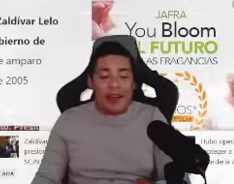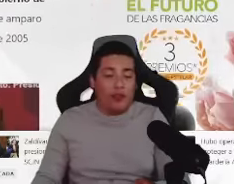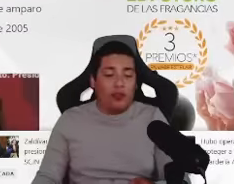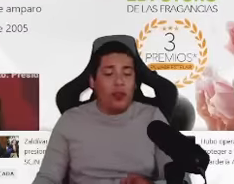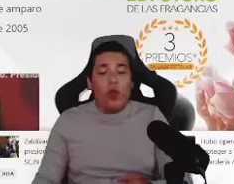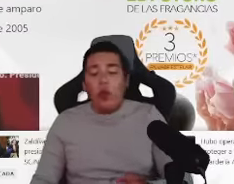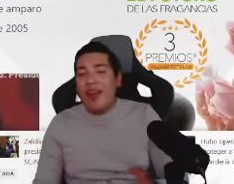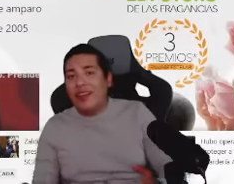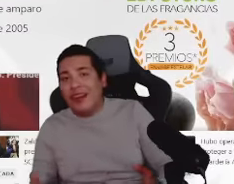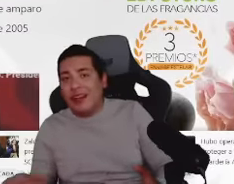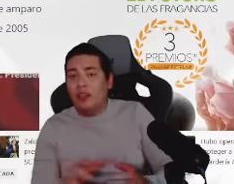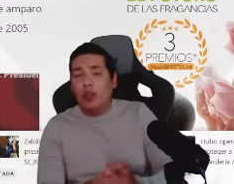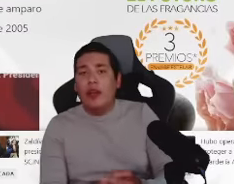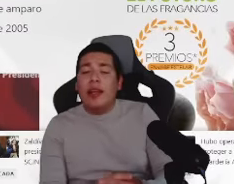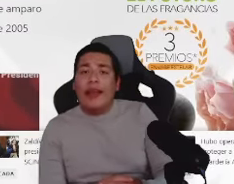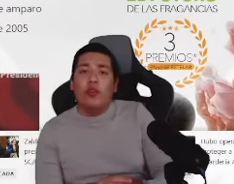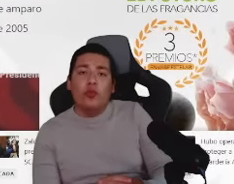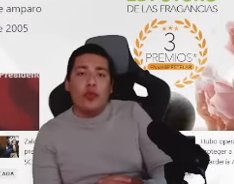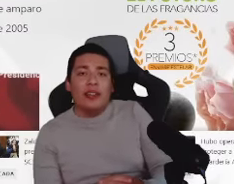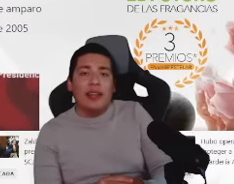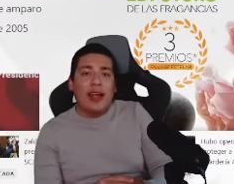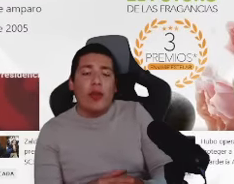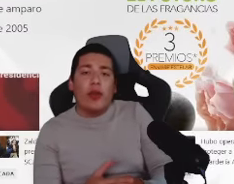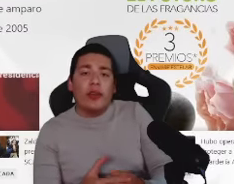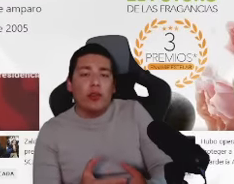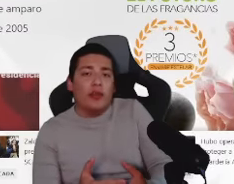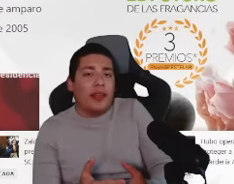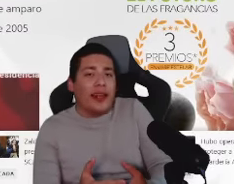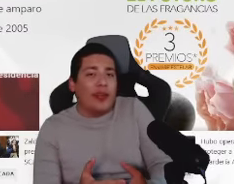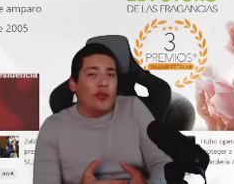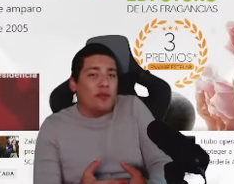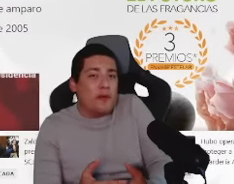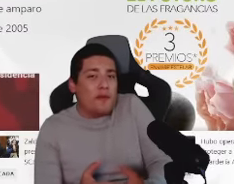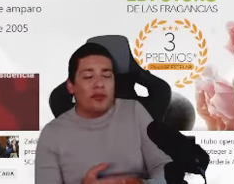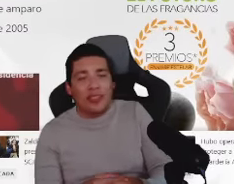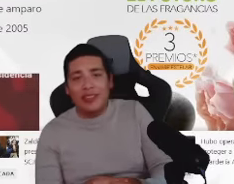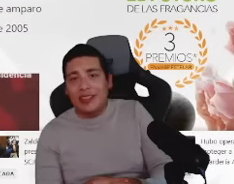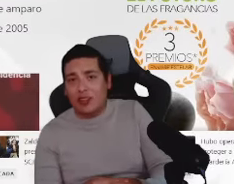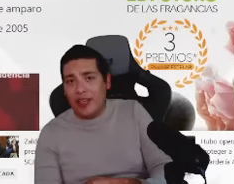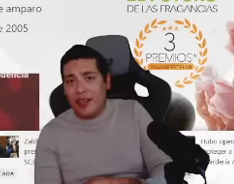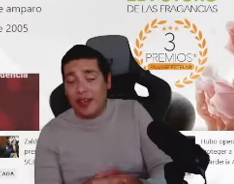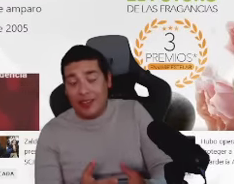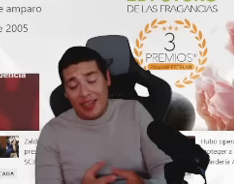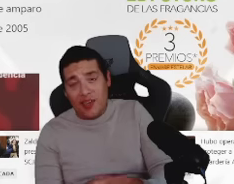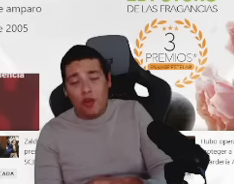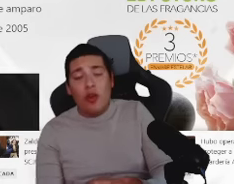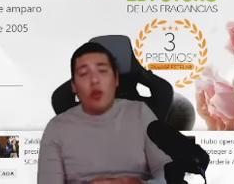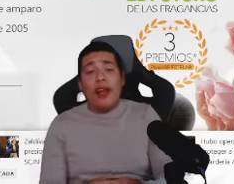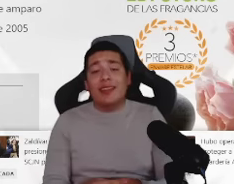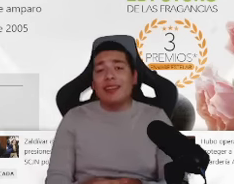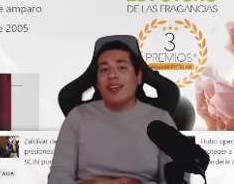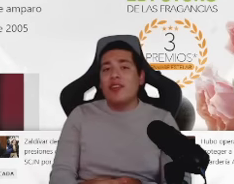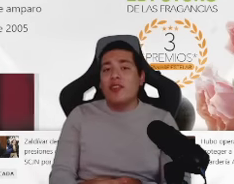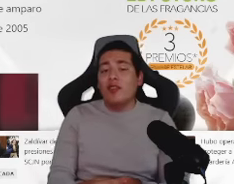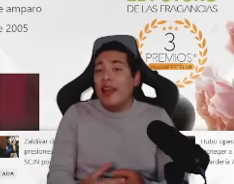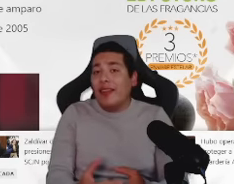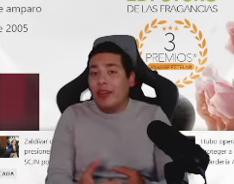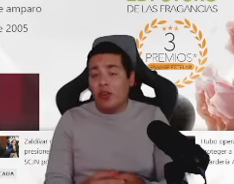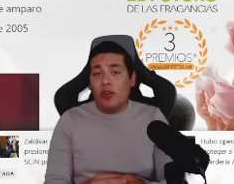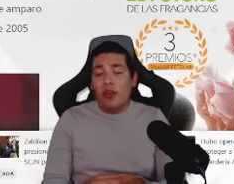bélicos una declaración que nos muestra lo que todos los mexicanos vivimos en ese sexto en ese sexenio el sexenio